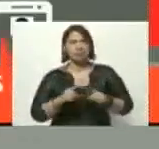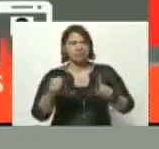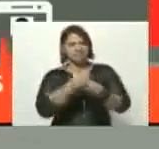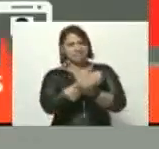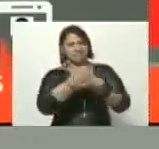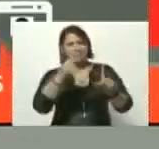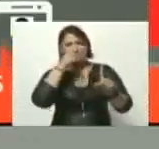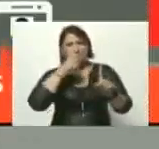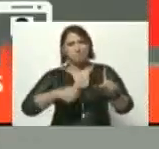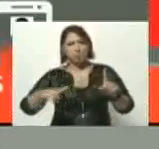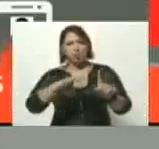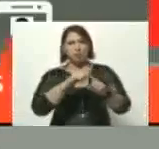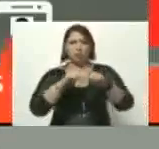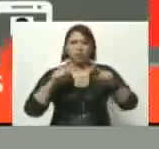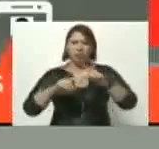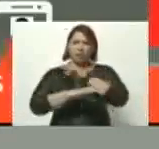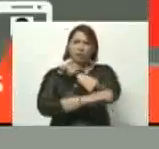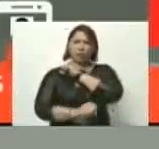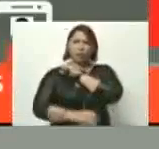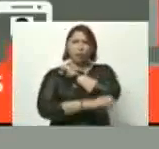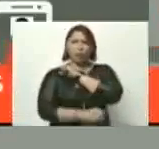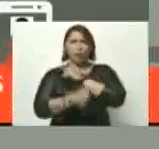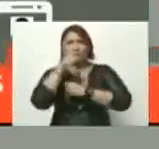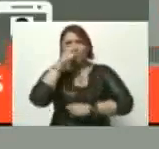al pueblo, para robar al pueblo,